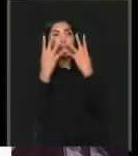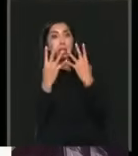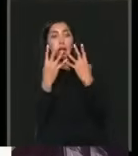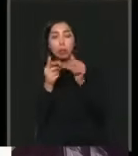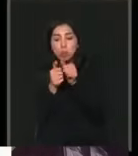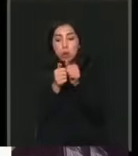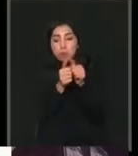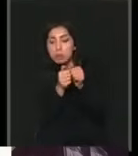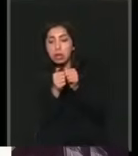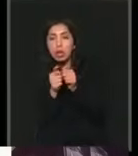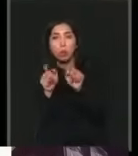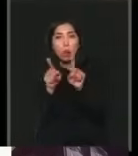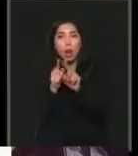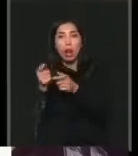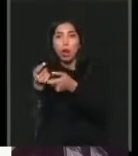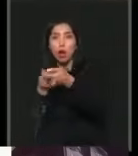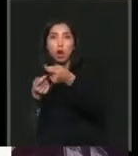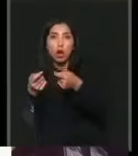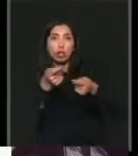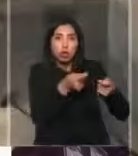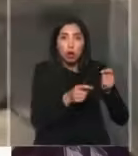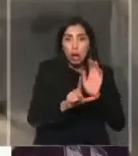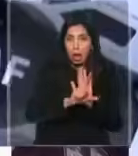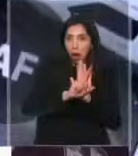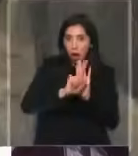en este vertedero de Quilpué?